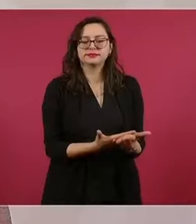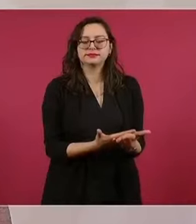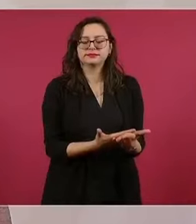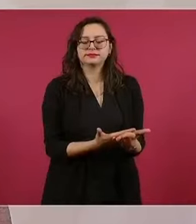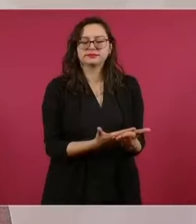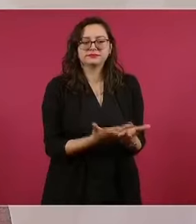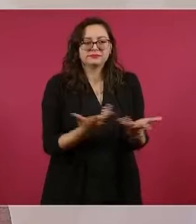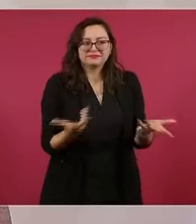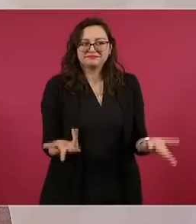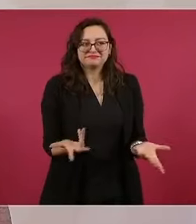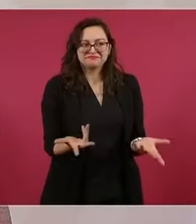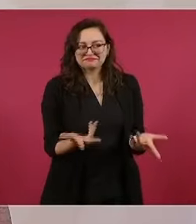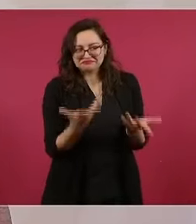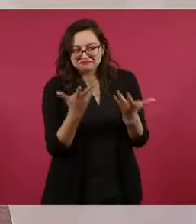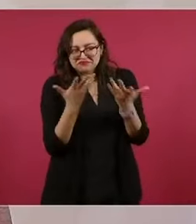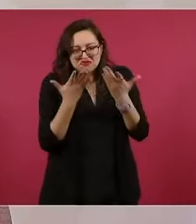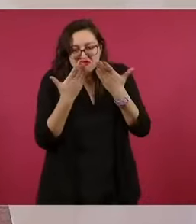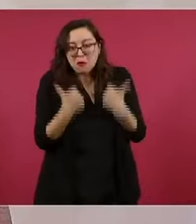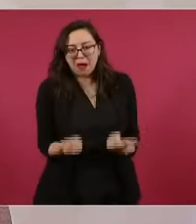porque es mentira,